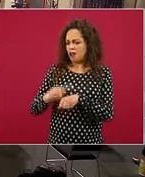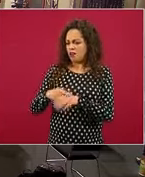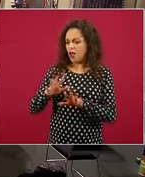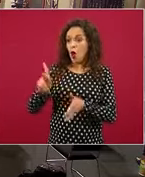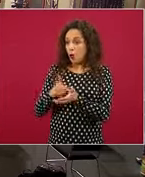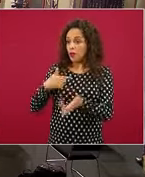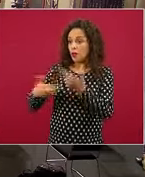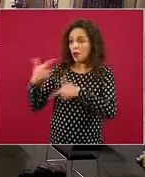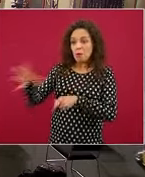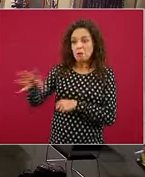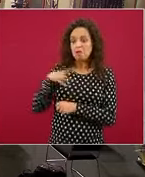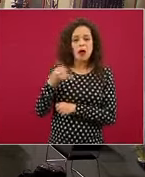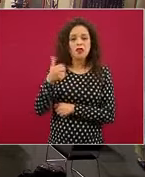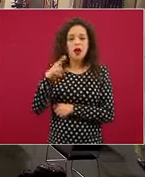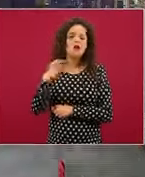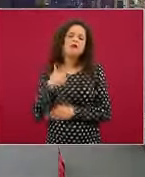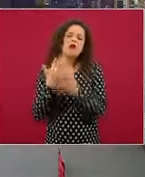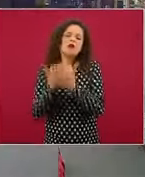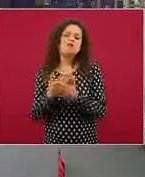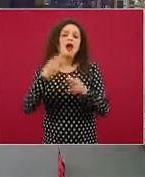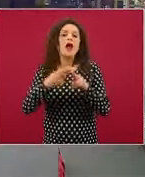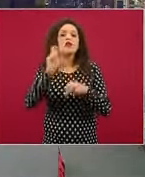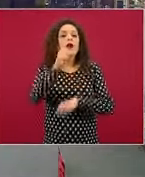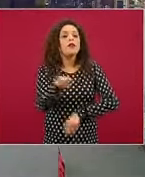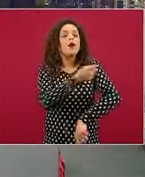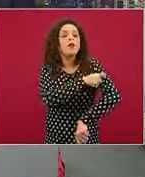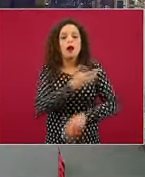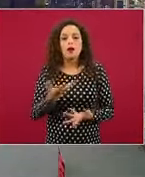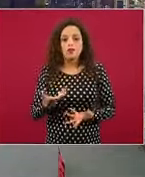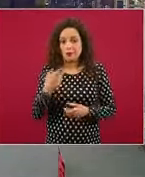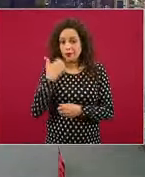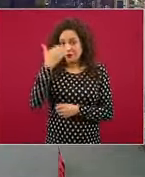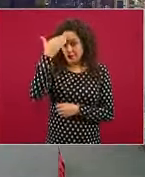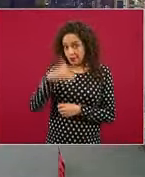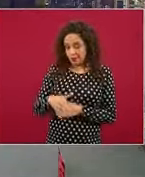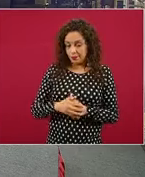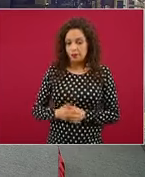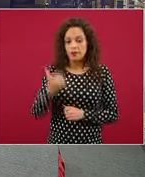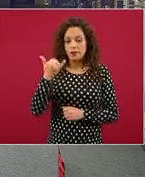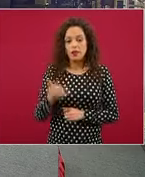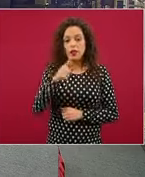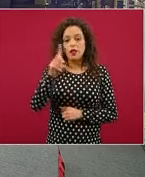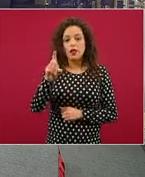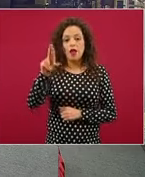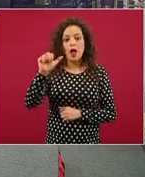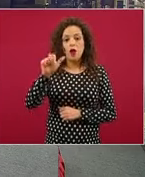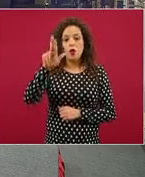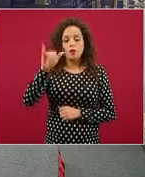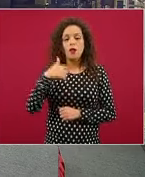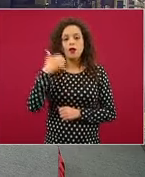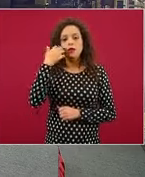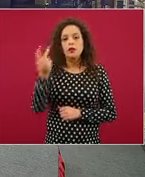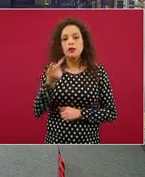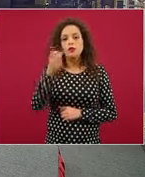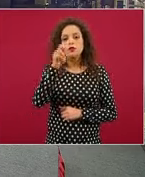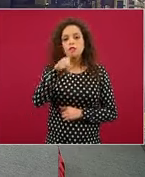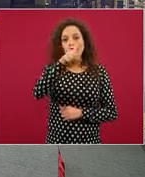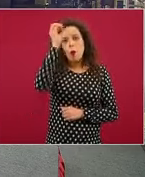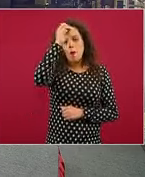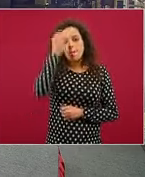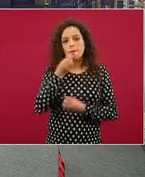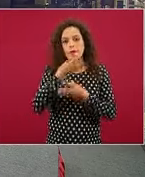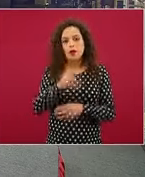feliz hasta que haya vacuna, ¿no? Y doctora Lomía, me gustaría saber su opinión rapidísimo sobre estos 17,000 bisontes que ya